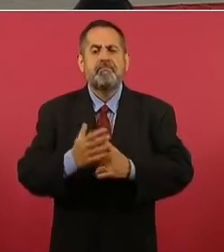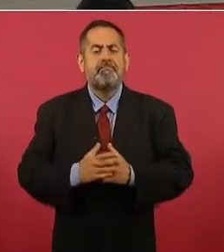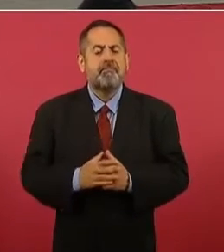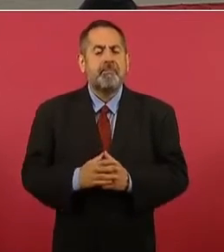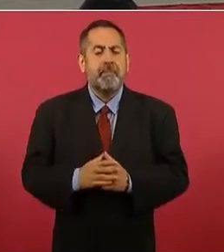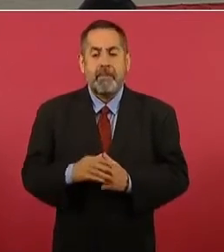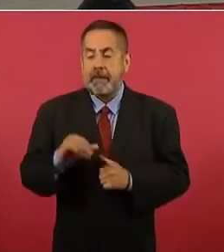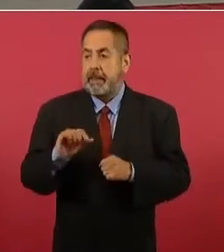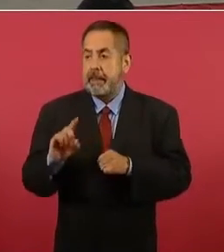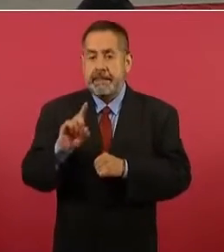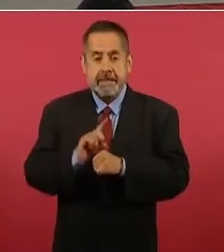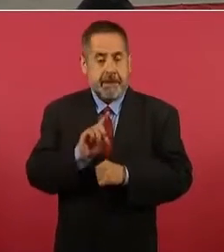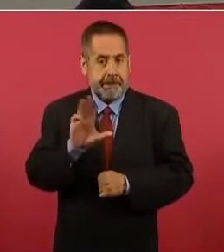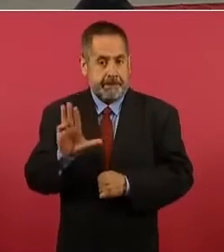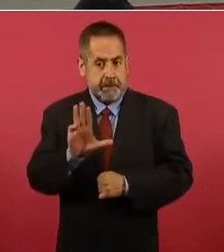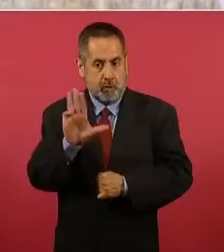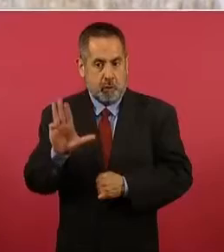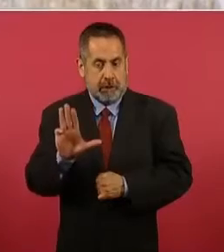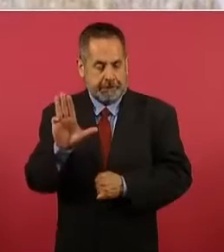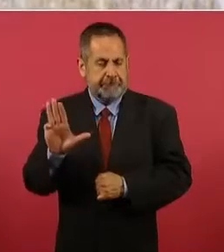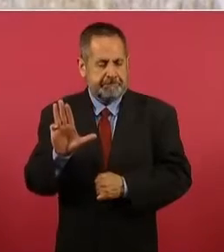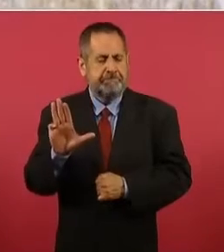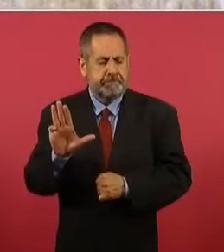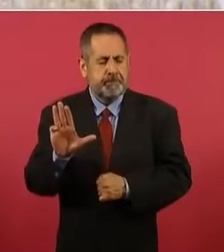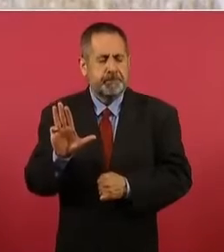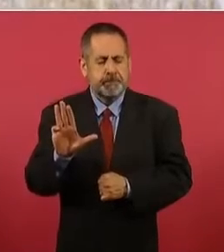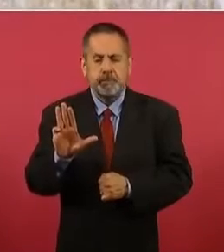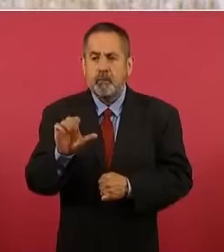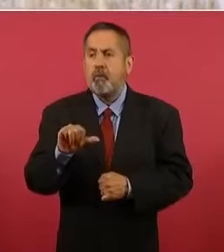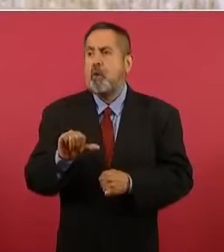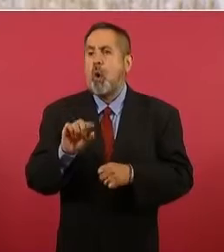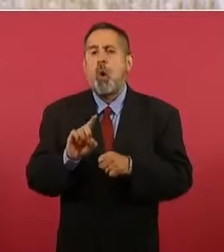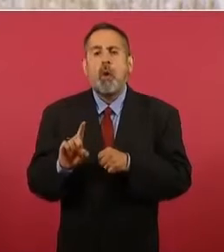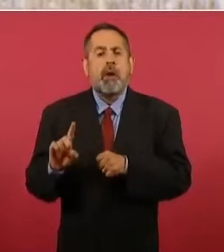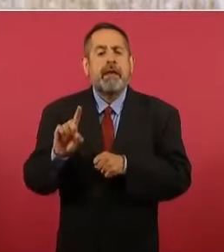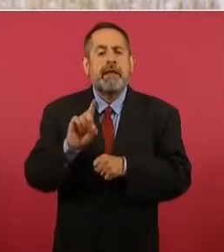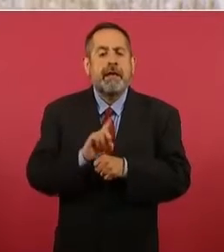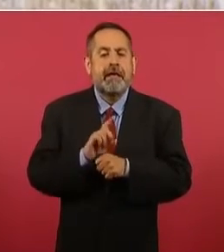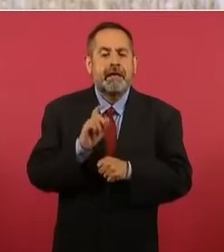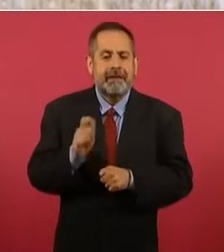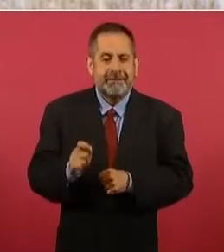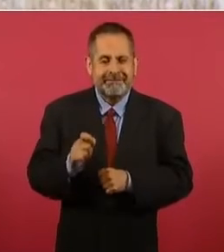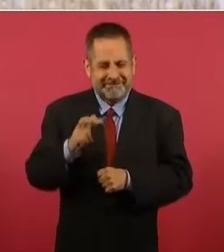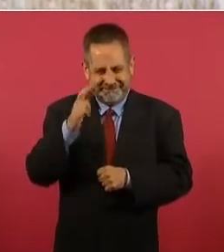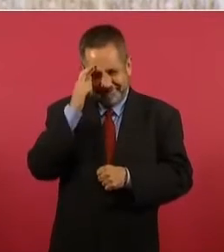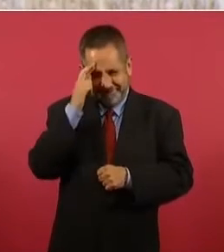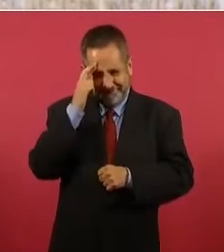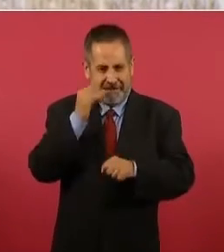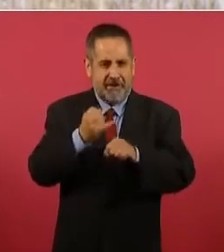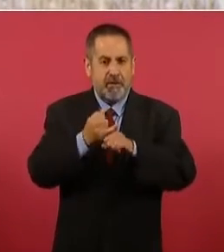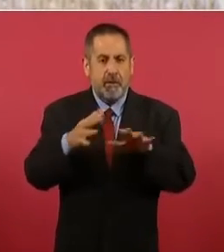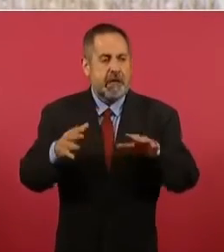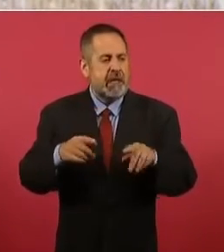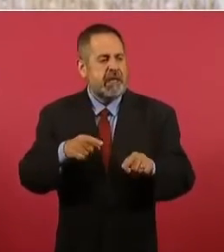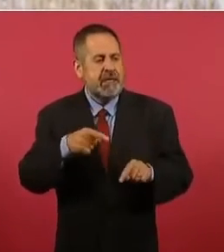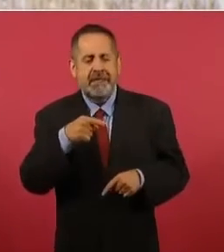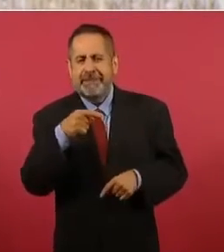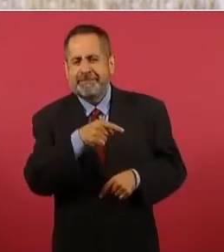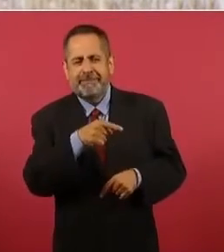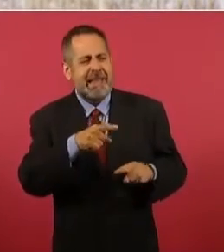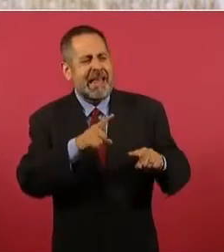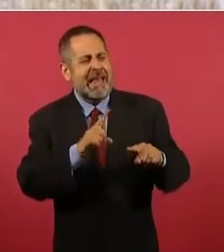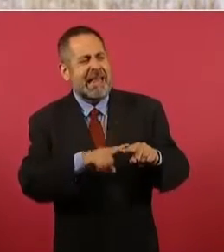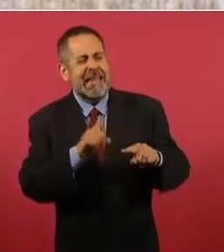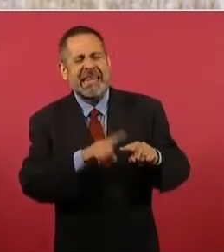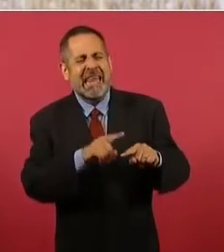este miércoles, que corresponde a informar sobre quién es quién en